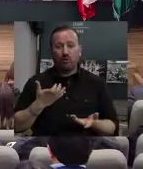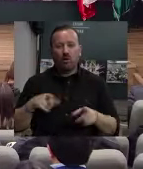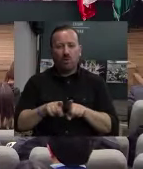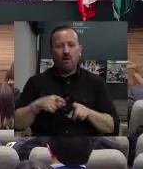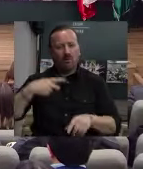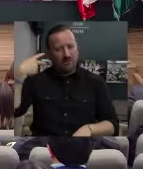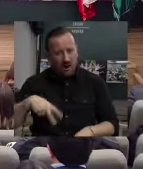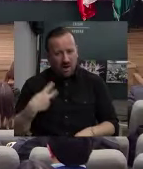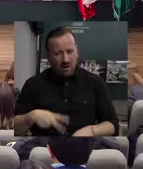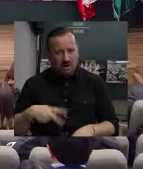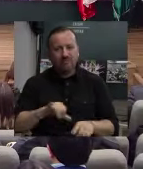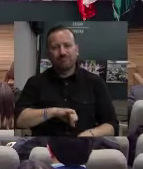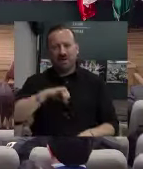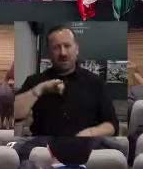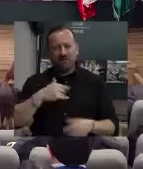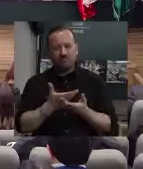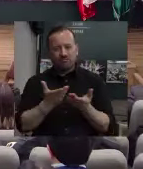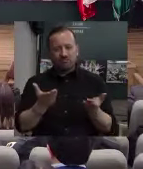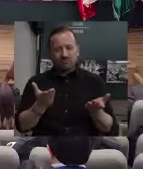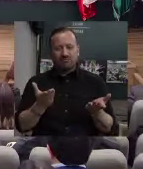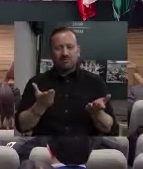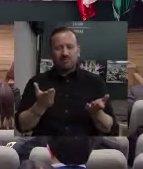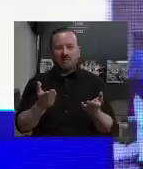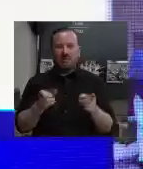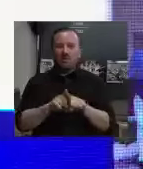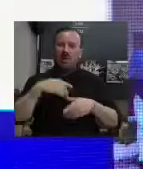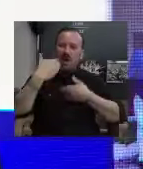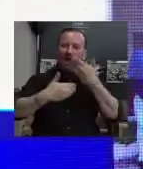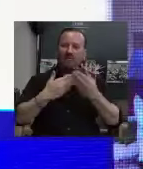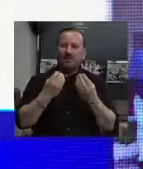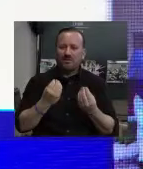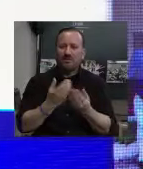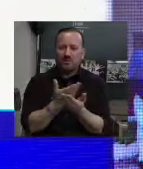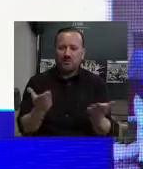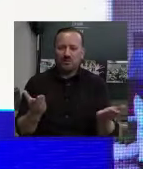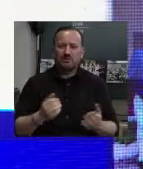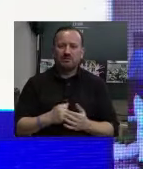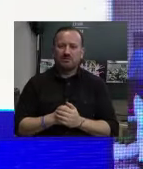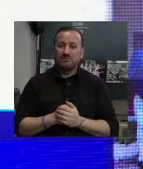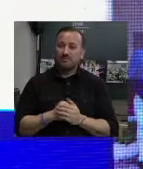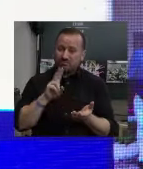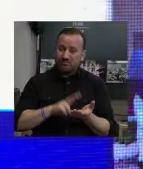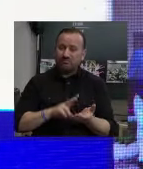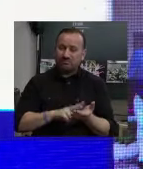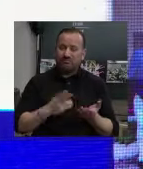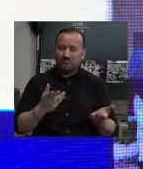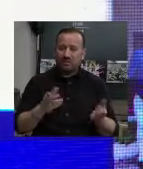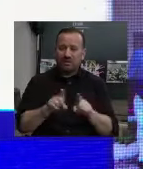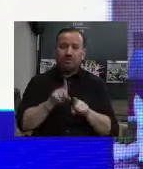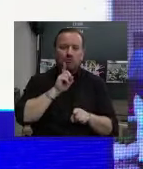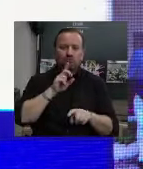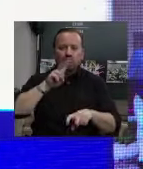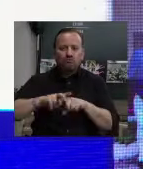acto digno de admiración habla demasiado bien de ustedes cierto de estar